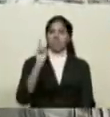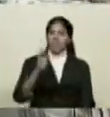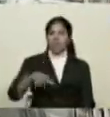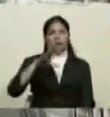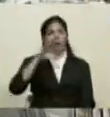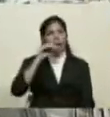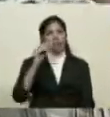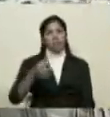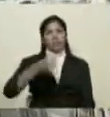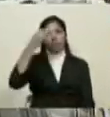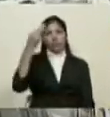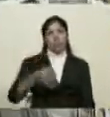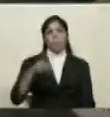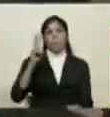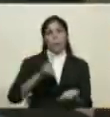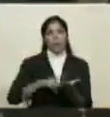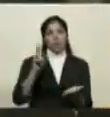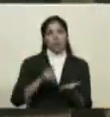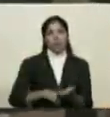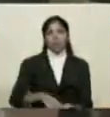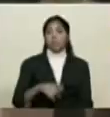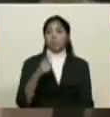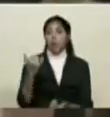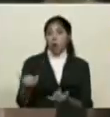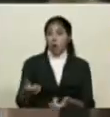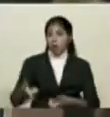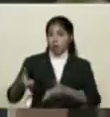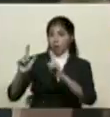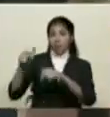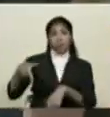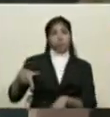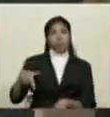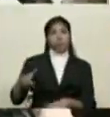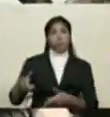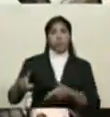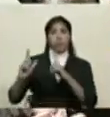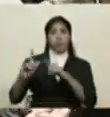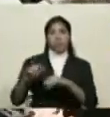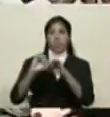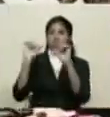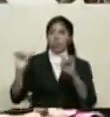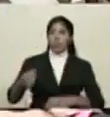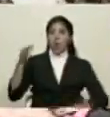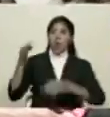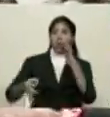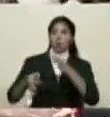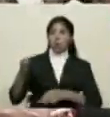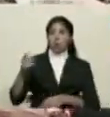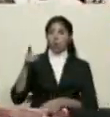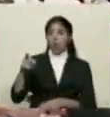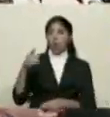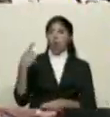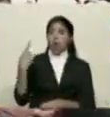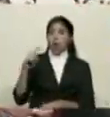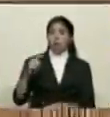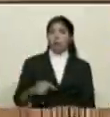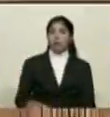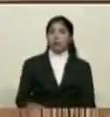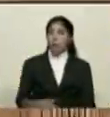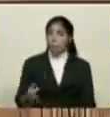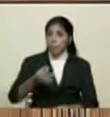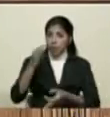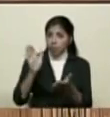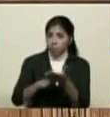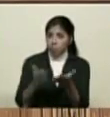tendrá que hablar. Ahora él tiene la oportunidad que le da un sistema de justicia garantista para que él